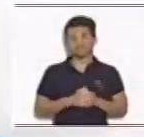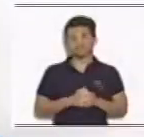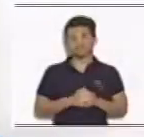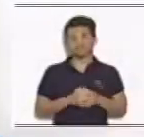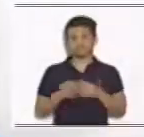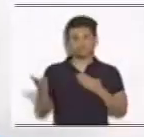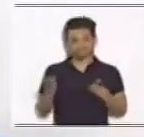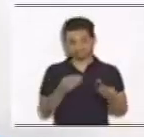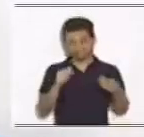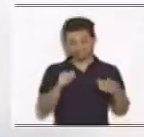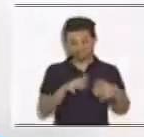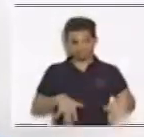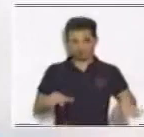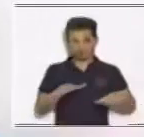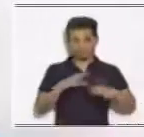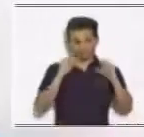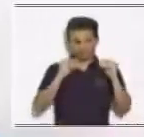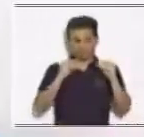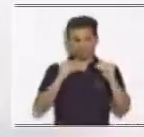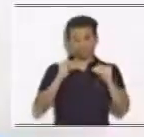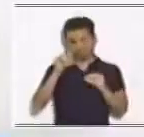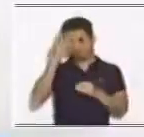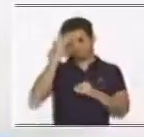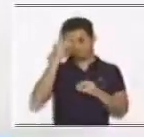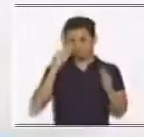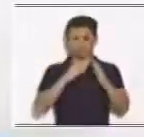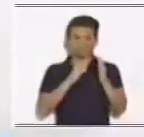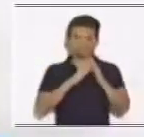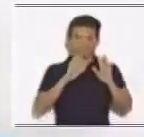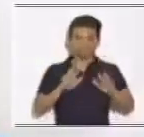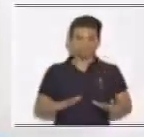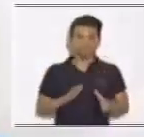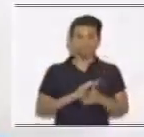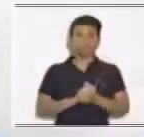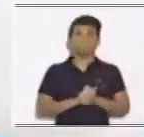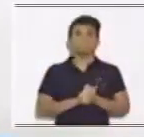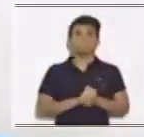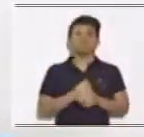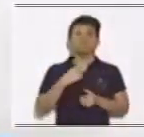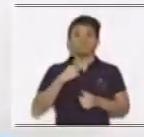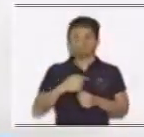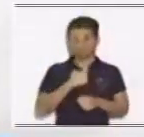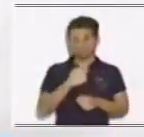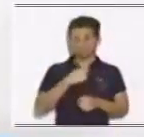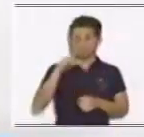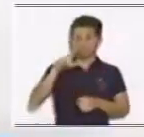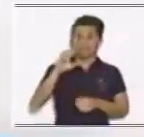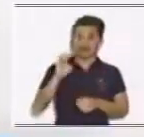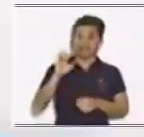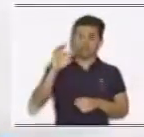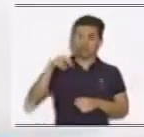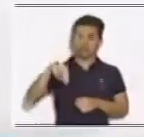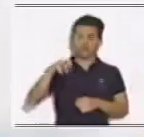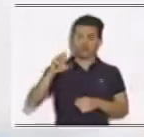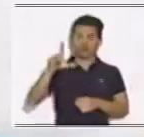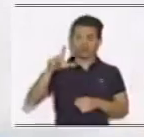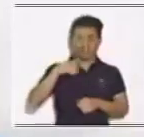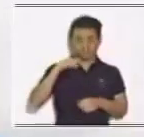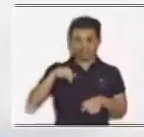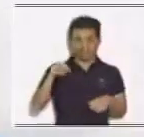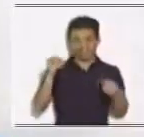Bienvenidos a este espacio educativo Aprendo en Casa. Soy el profe Leonel Rivera y en esta